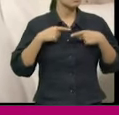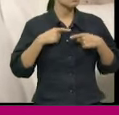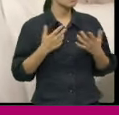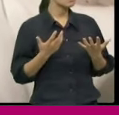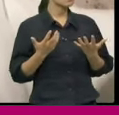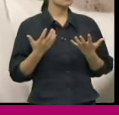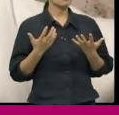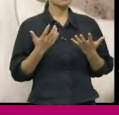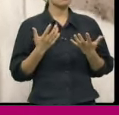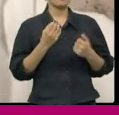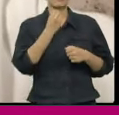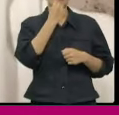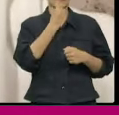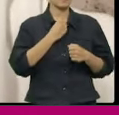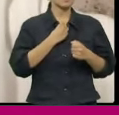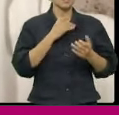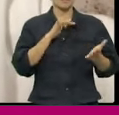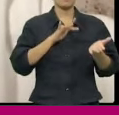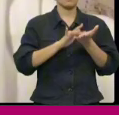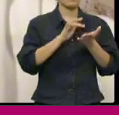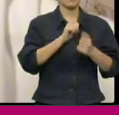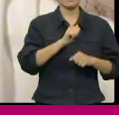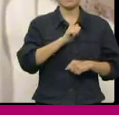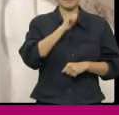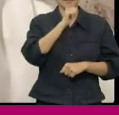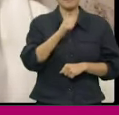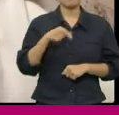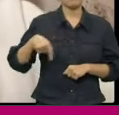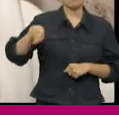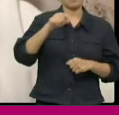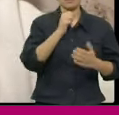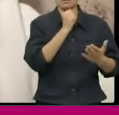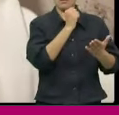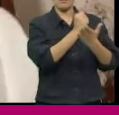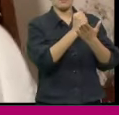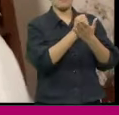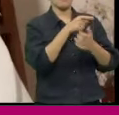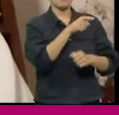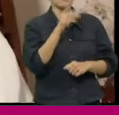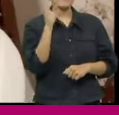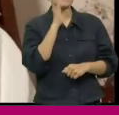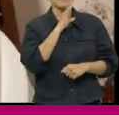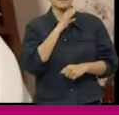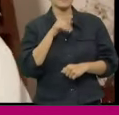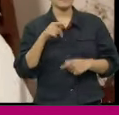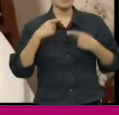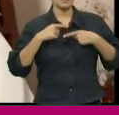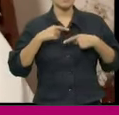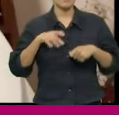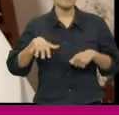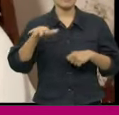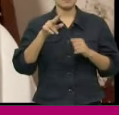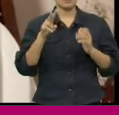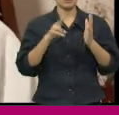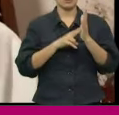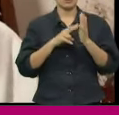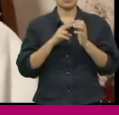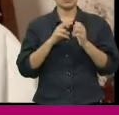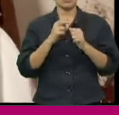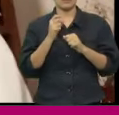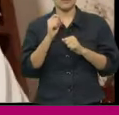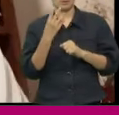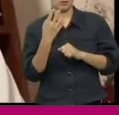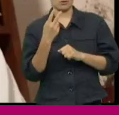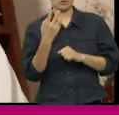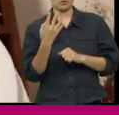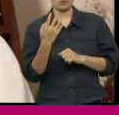no más. Fue un reclamo muy fuerte el que hizo el pueblo de México en la elección del 12 de junio y un respaldo